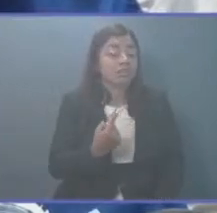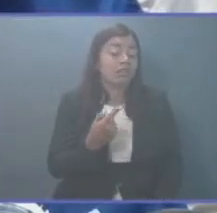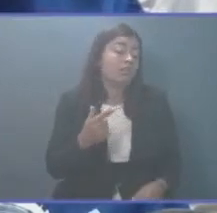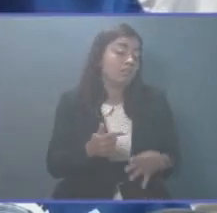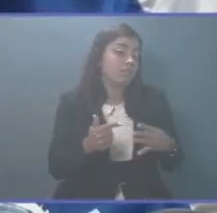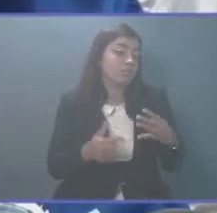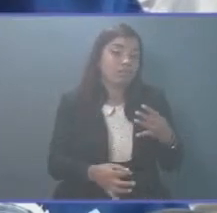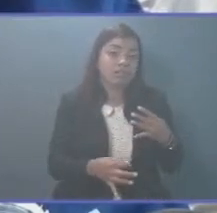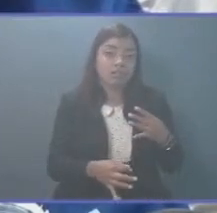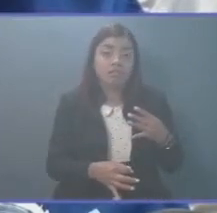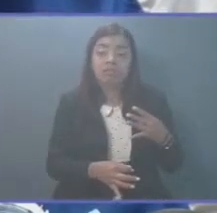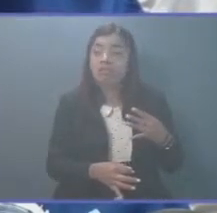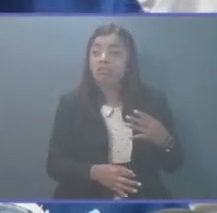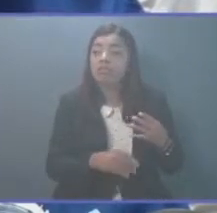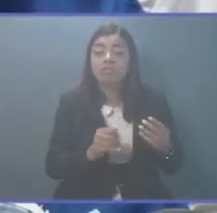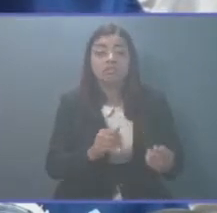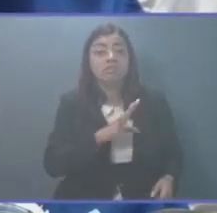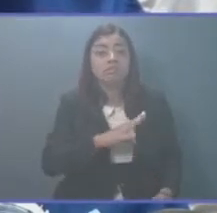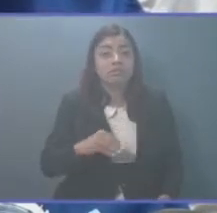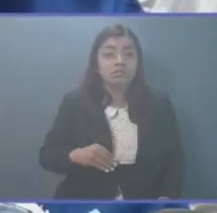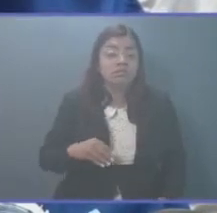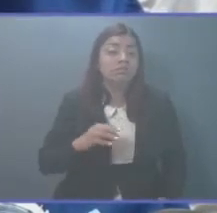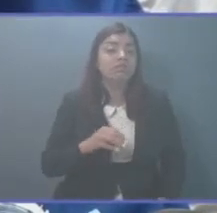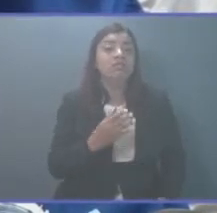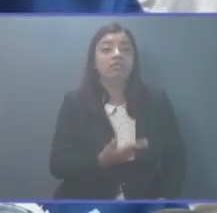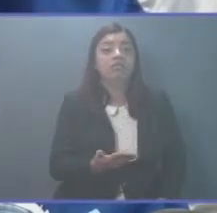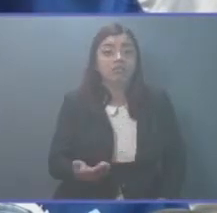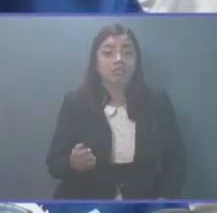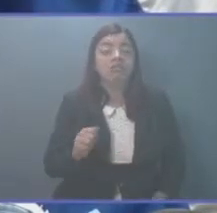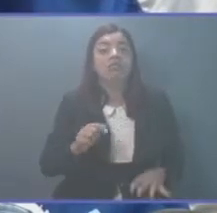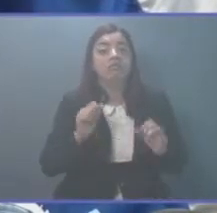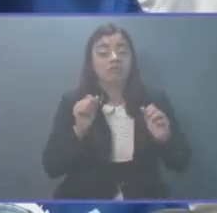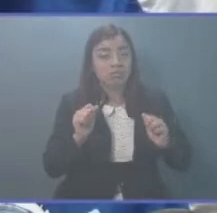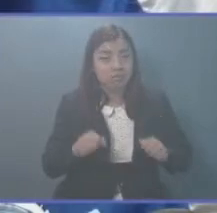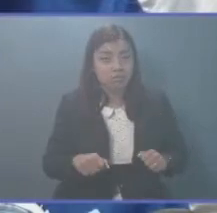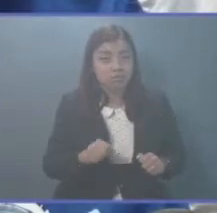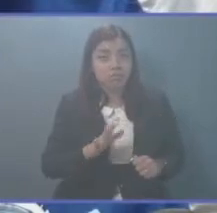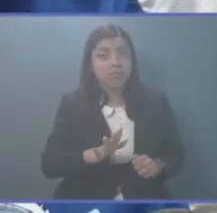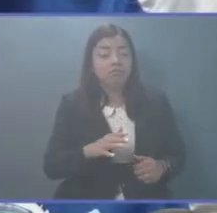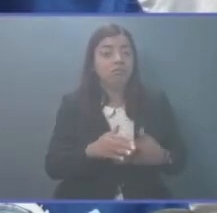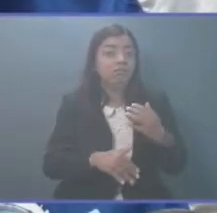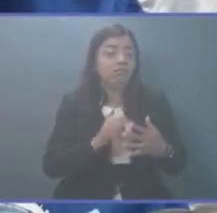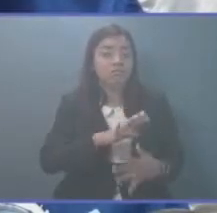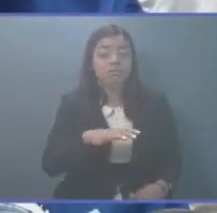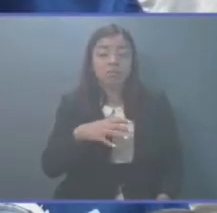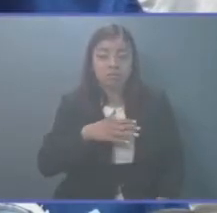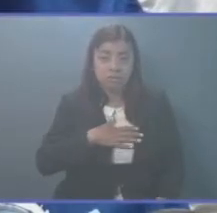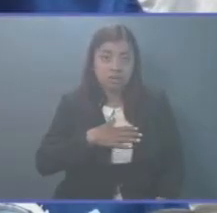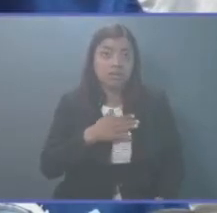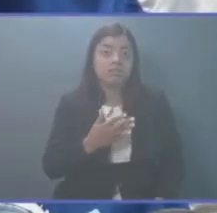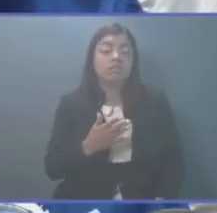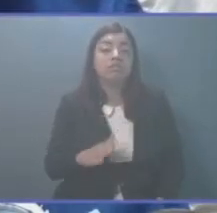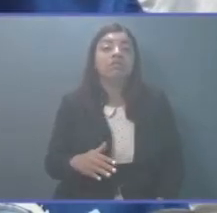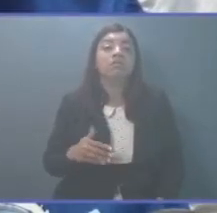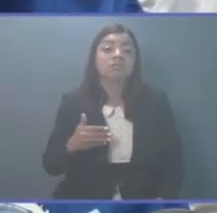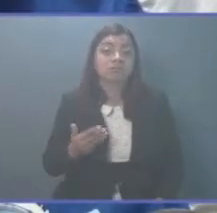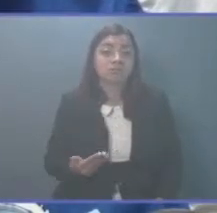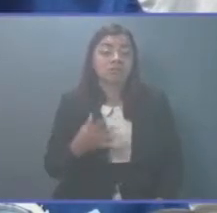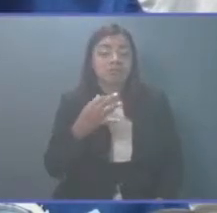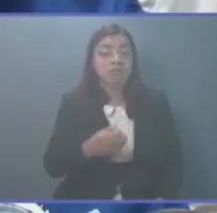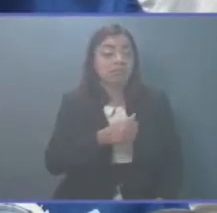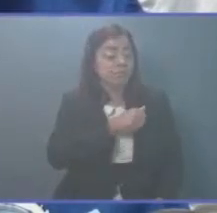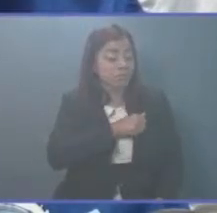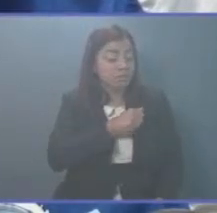del tráfico ilegal, sus familiares o convivientes, les sean devueltos a sus legítimos propietarios. Esto como parte de la